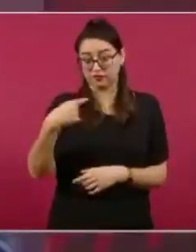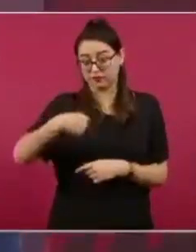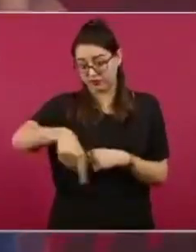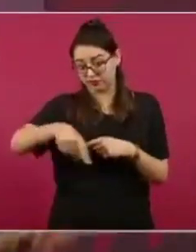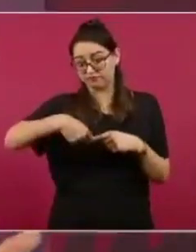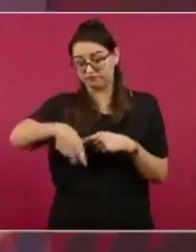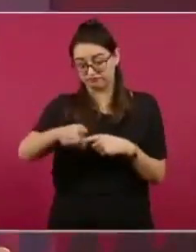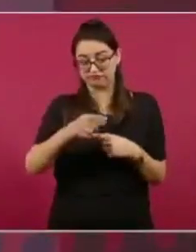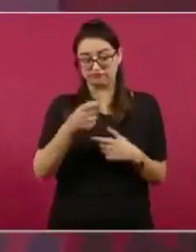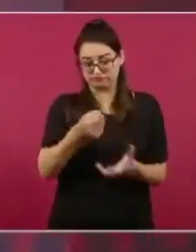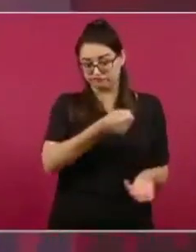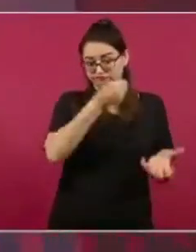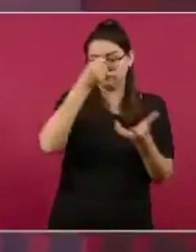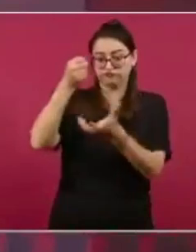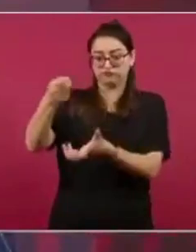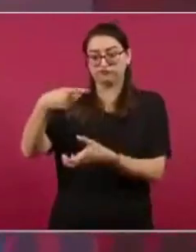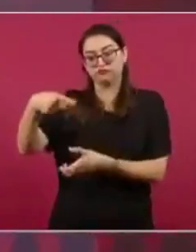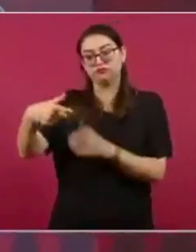Sin embargo,